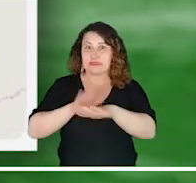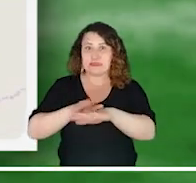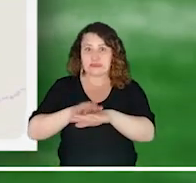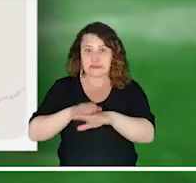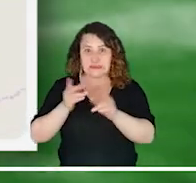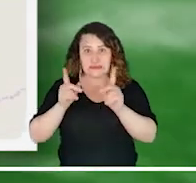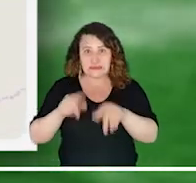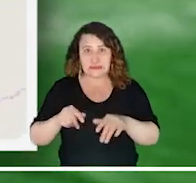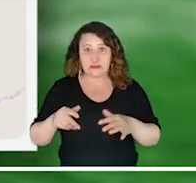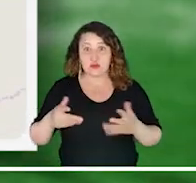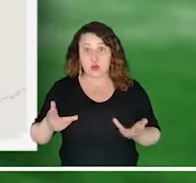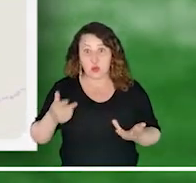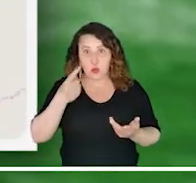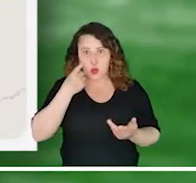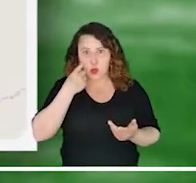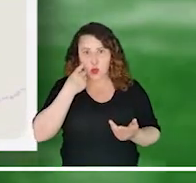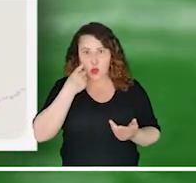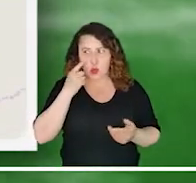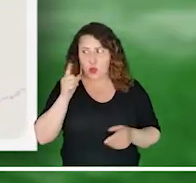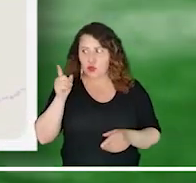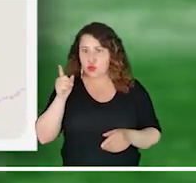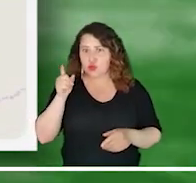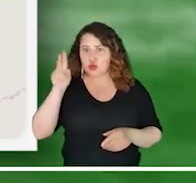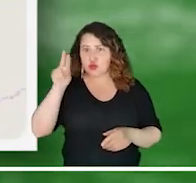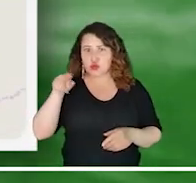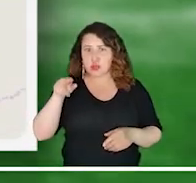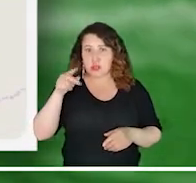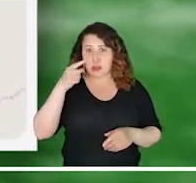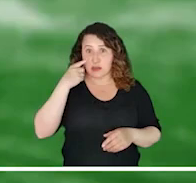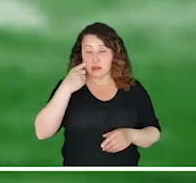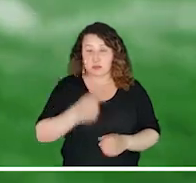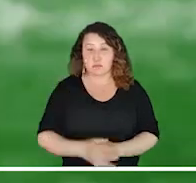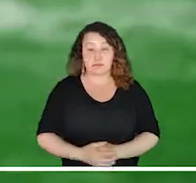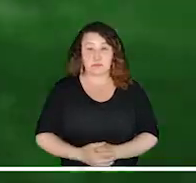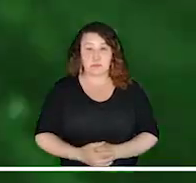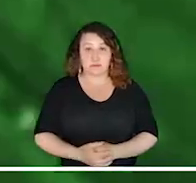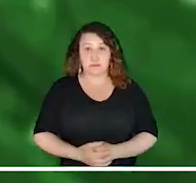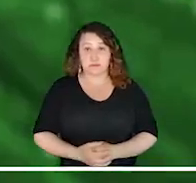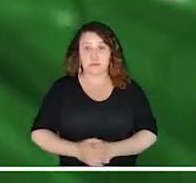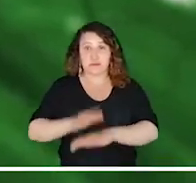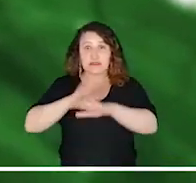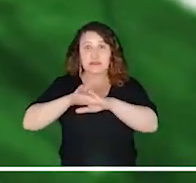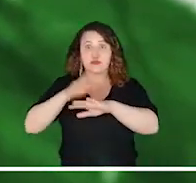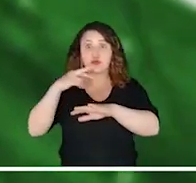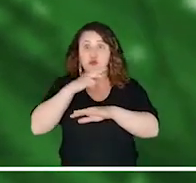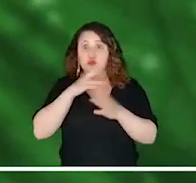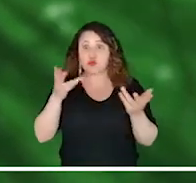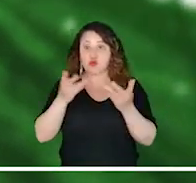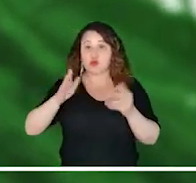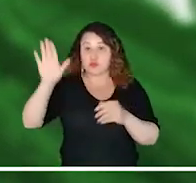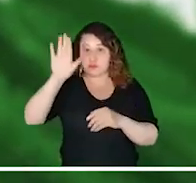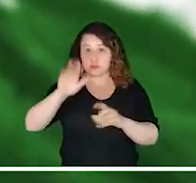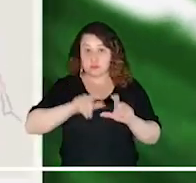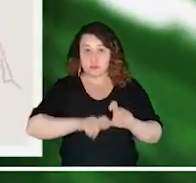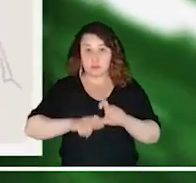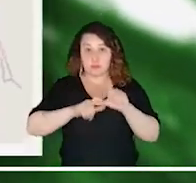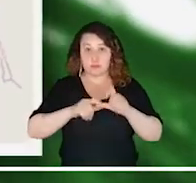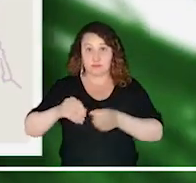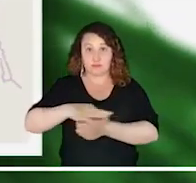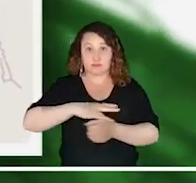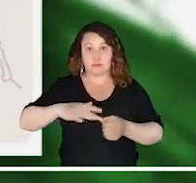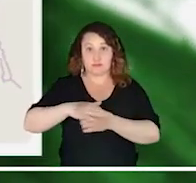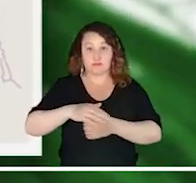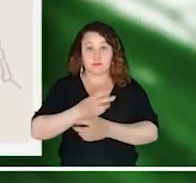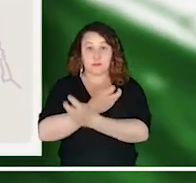También persiste la alerta por desbordamiento del caño Rabón en el municipio de Guarandá, Sucre. Se activa la alerta roja